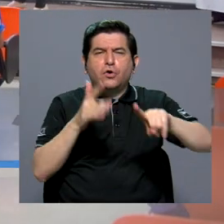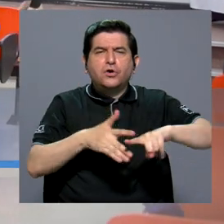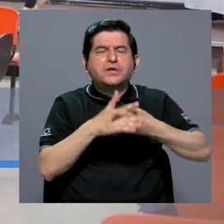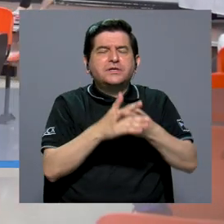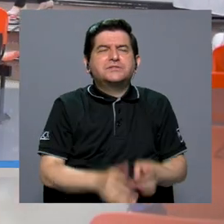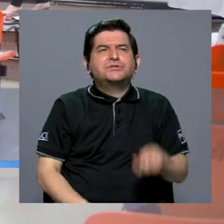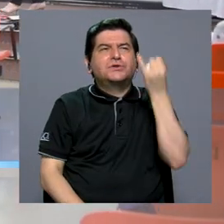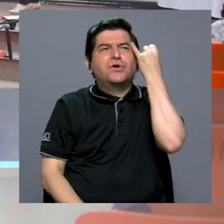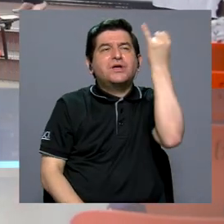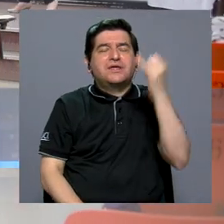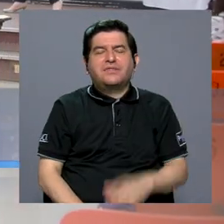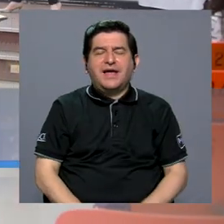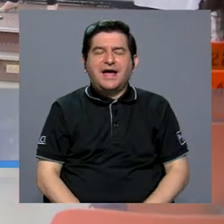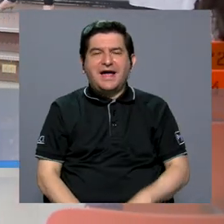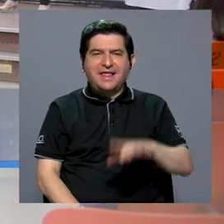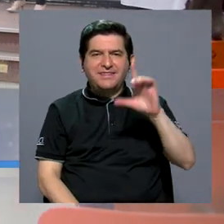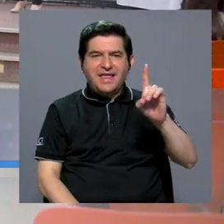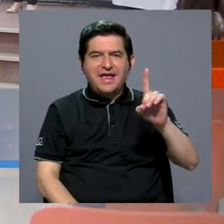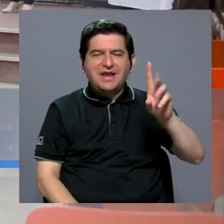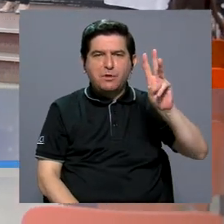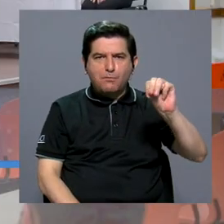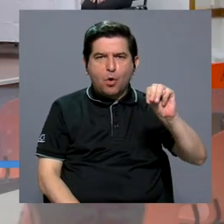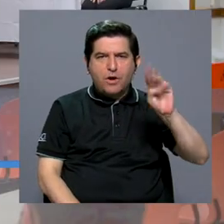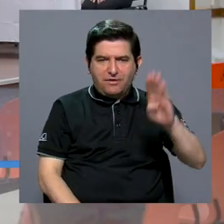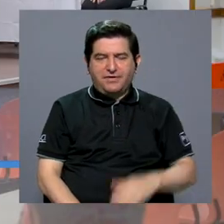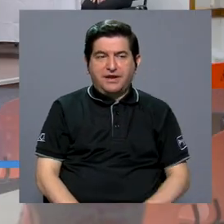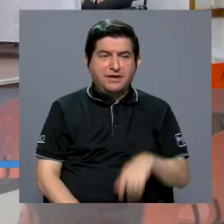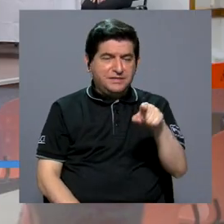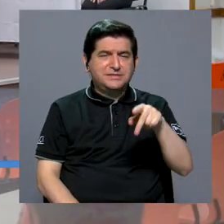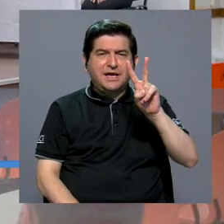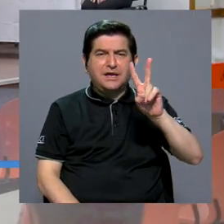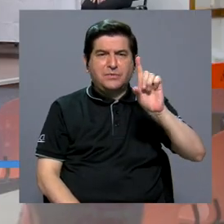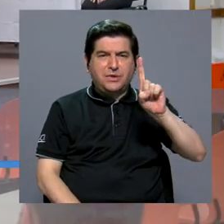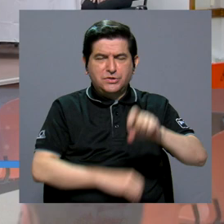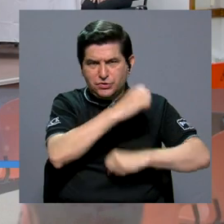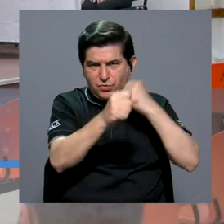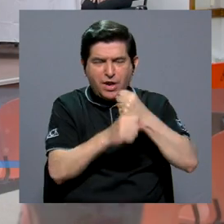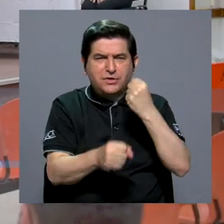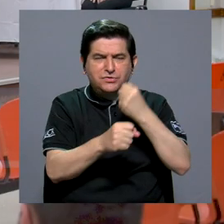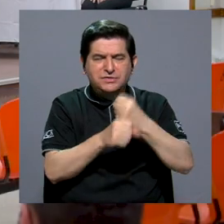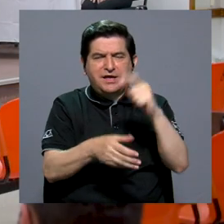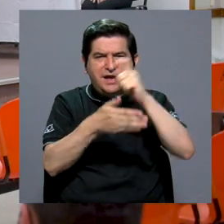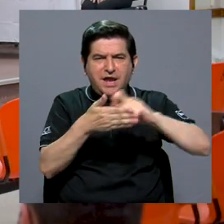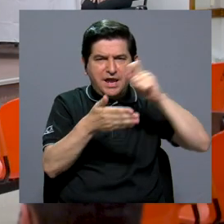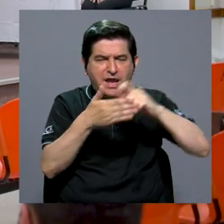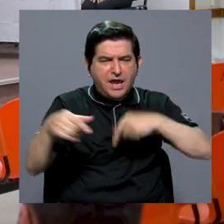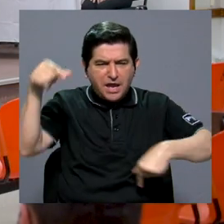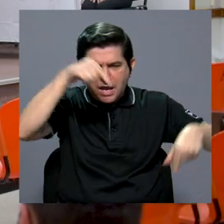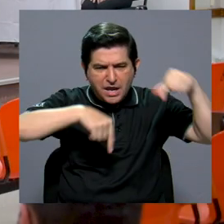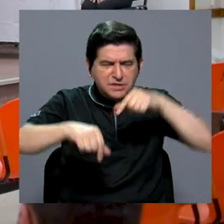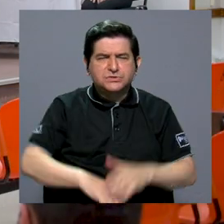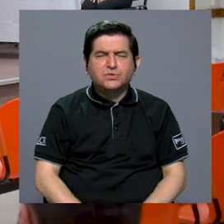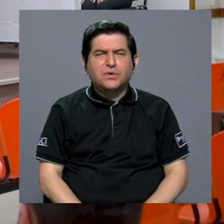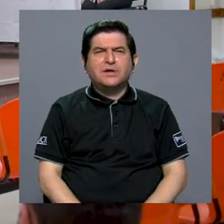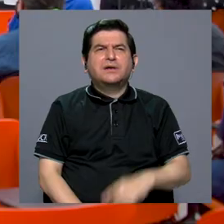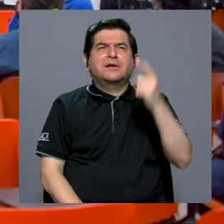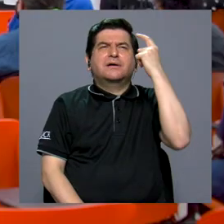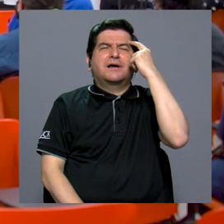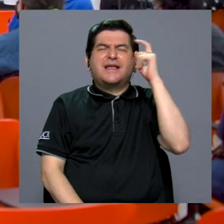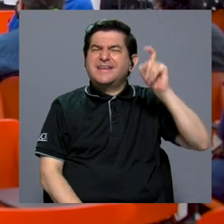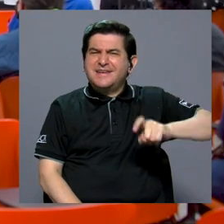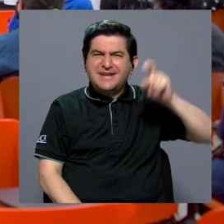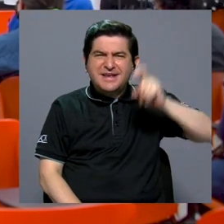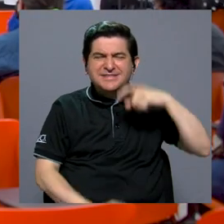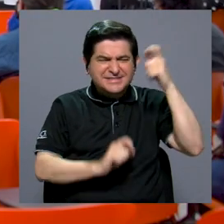proyecto comenzó con la iniciativa de Don Daley Mora Brenes. Él tiene 21 años de trabajar para la Escuela de Química y